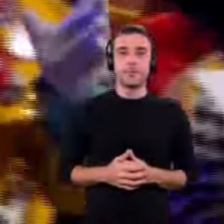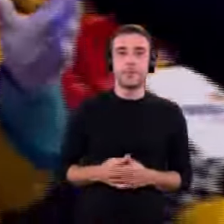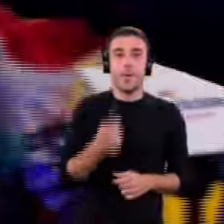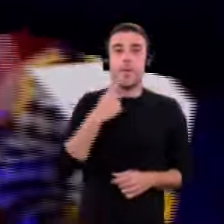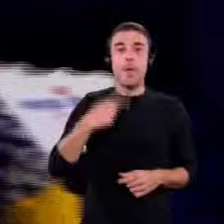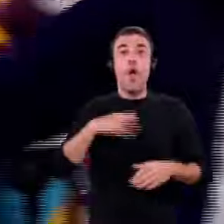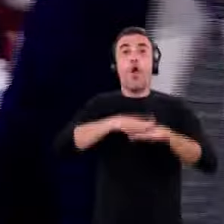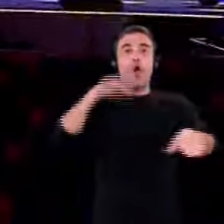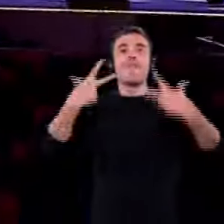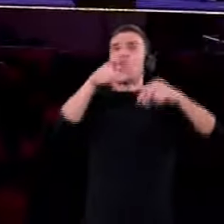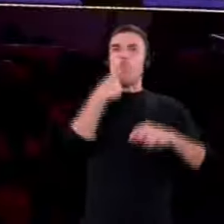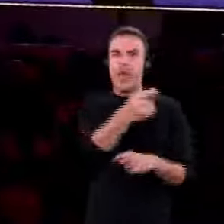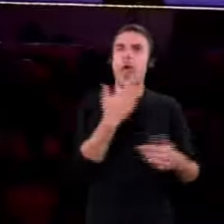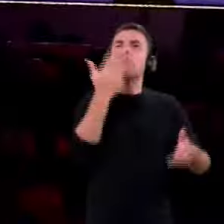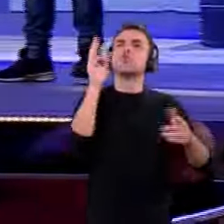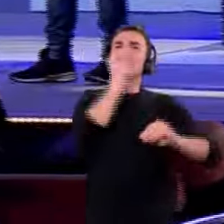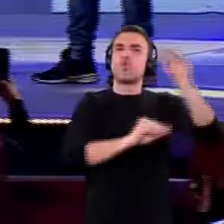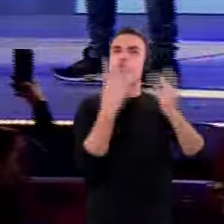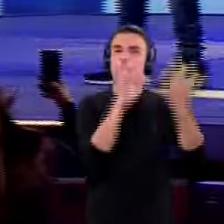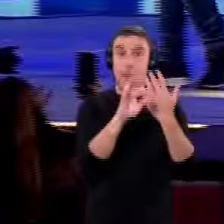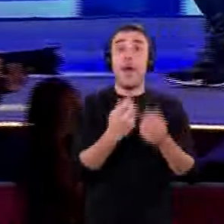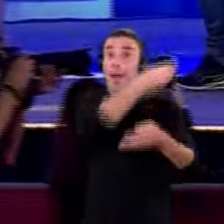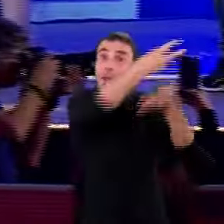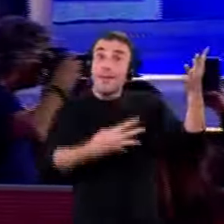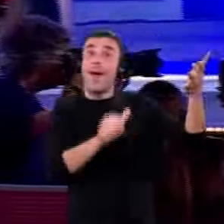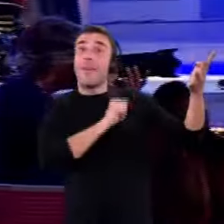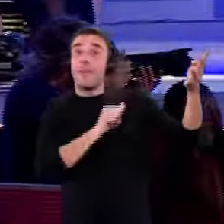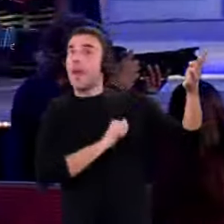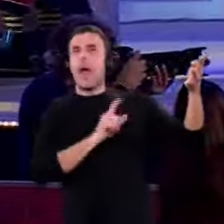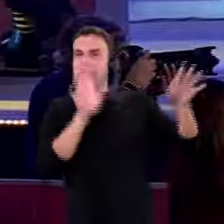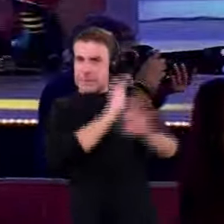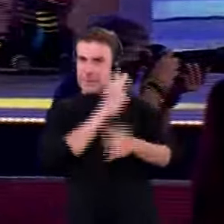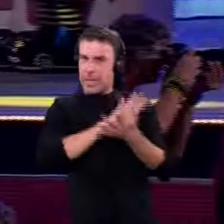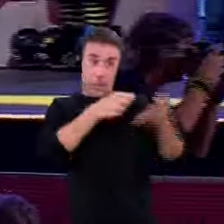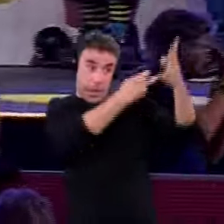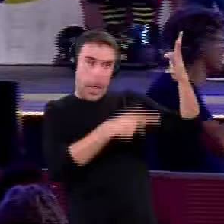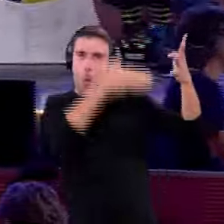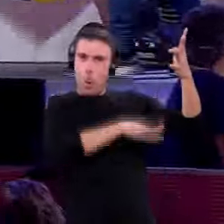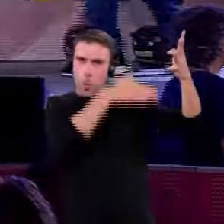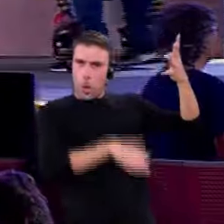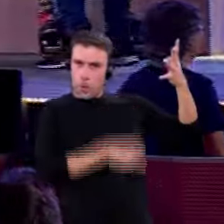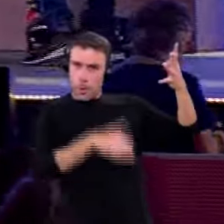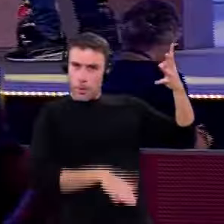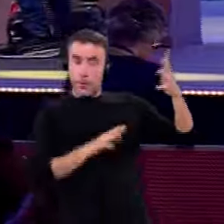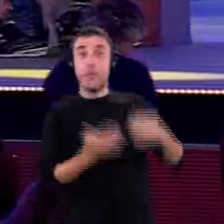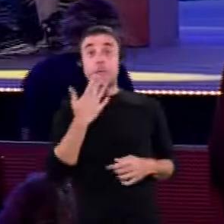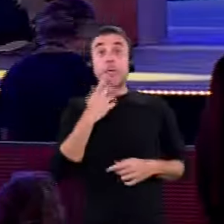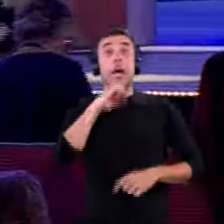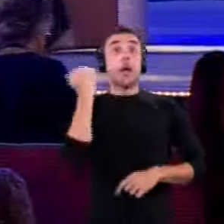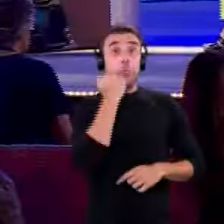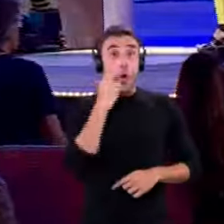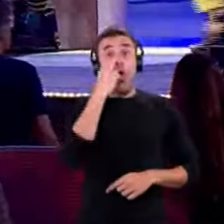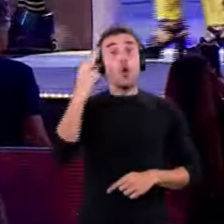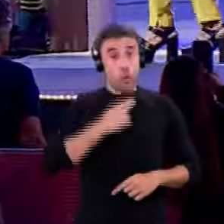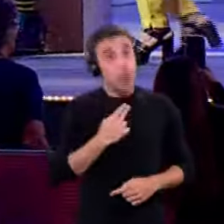en 90 días. Como solución a la lista de espera. Es cuestión de tiempo que todos se mueran. Los taxis se quejan y se ponen